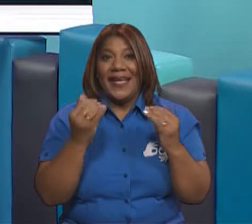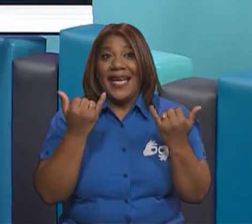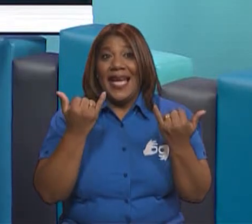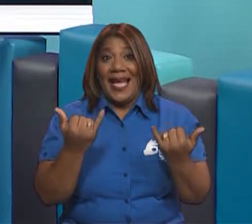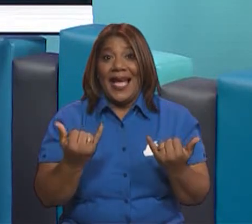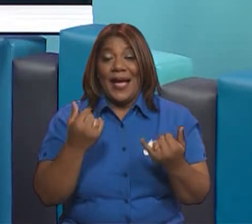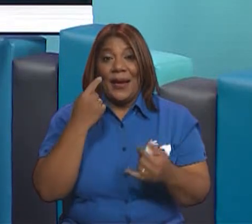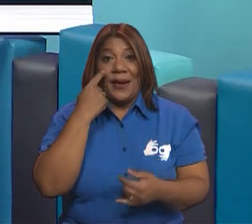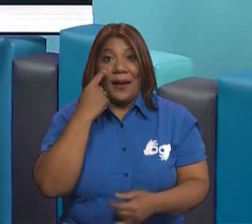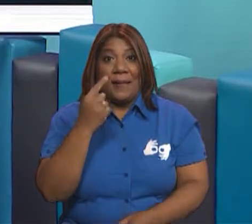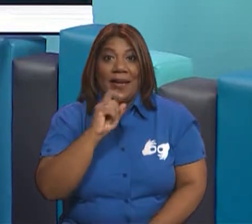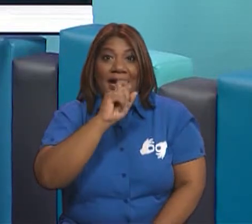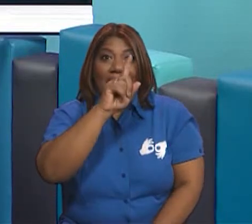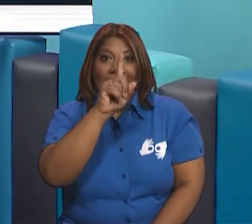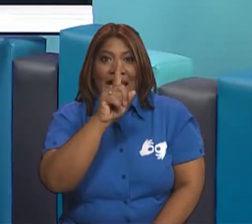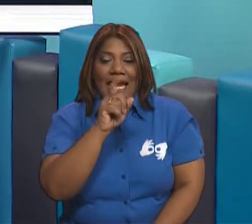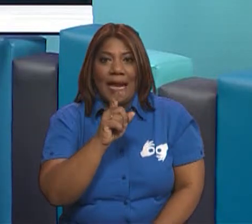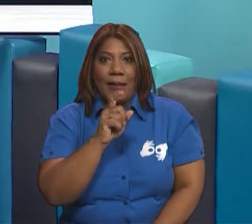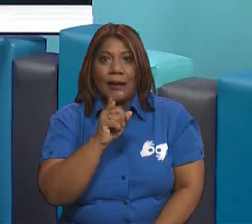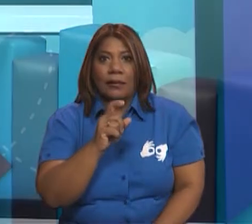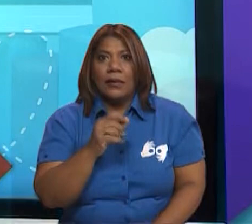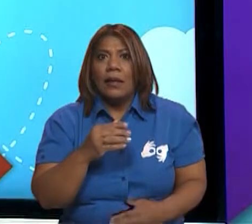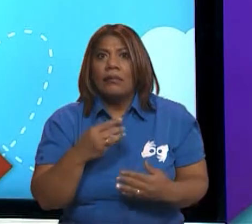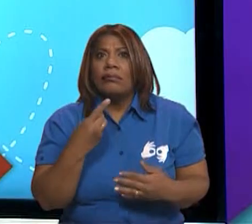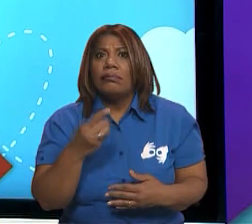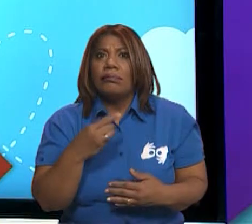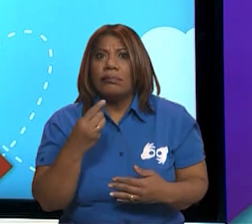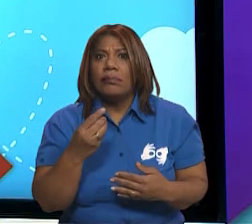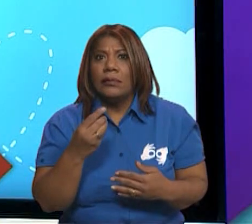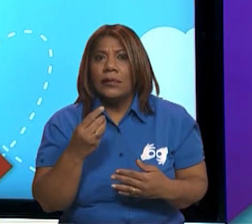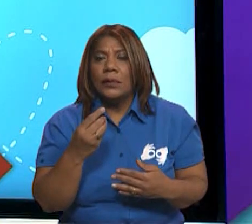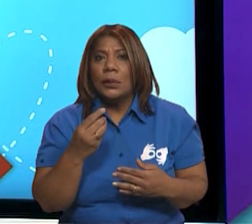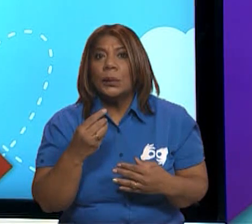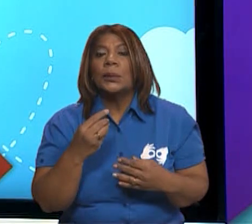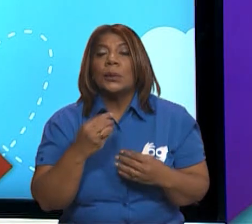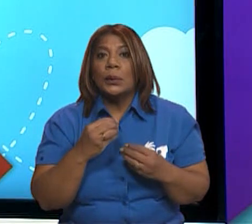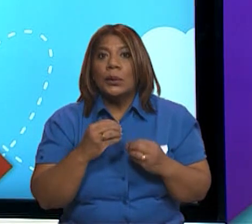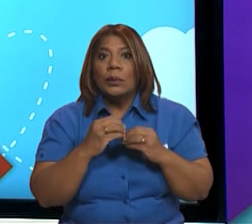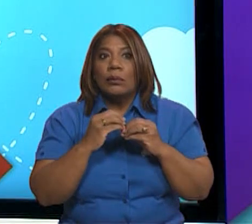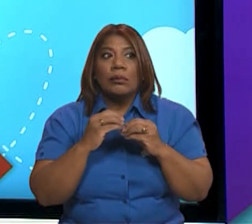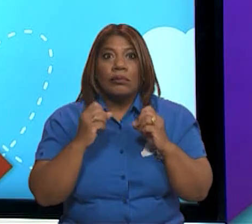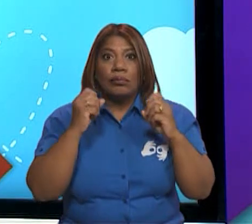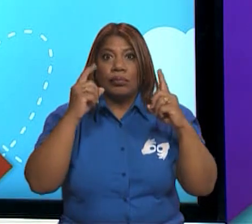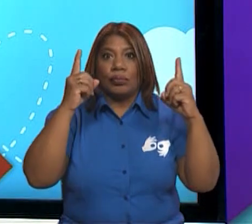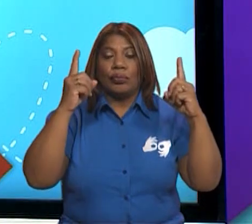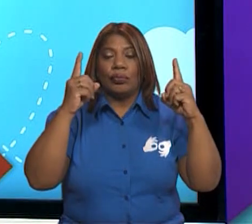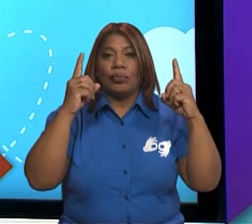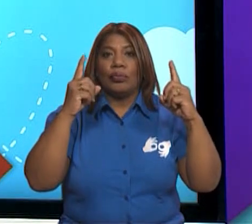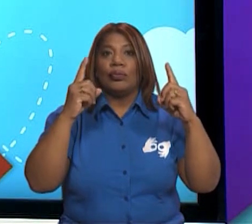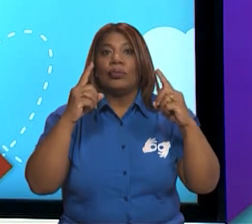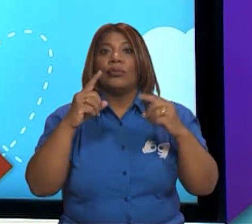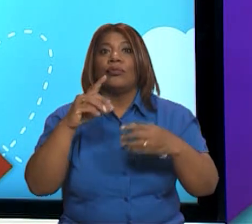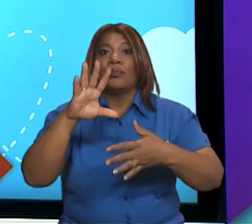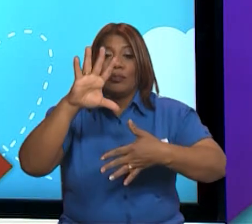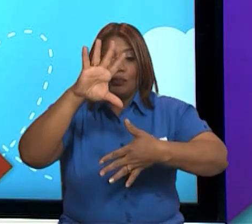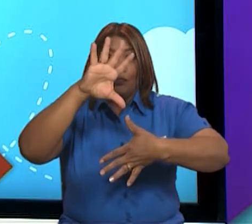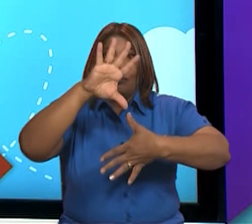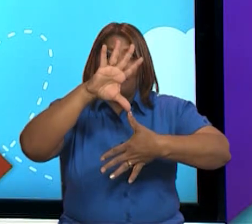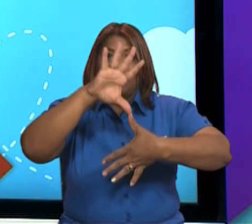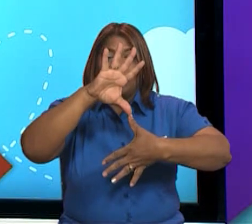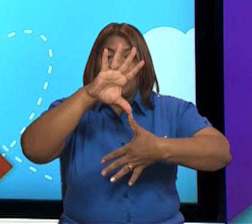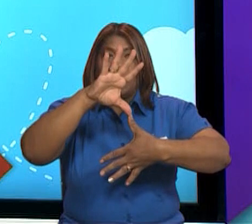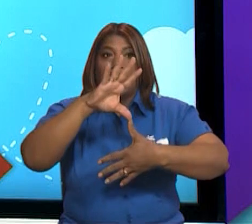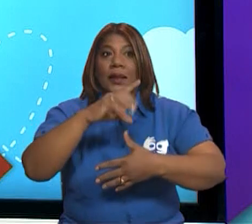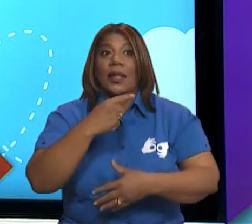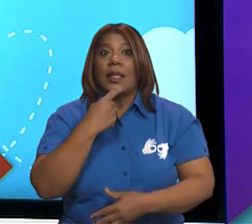siguiente pregunta que era sobre el descubrimiento de América y nos informaban aquí qué ocurrió en el año